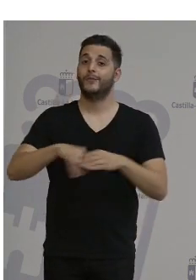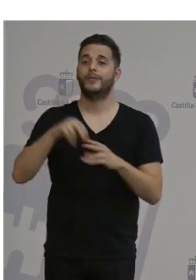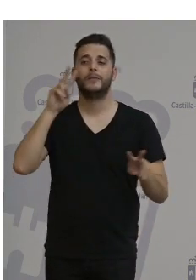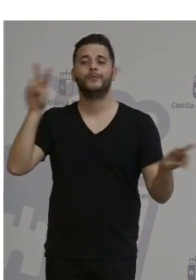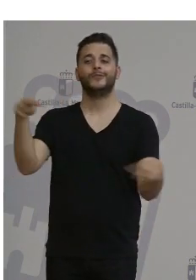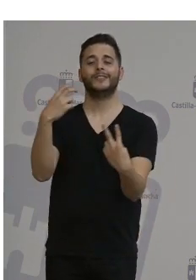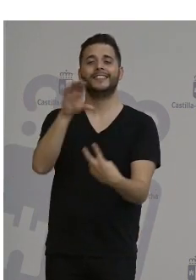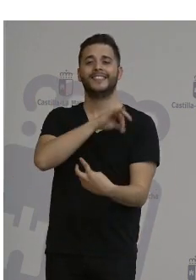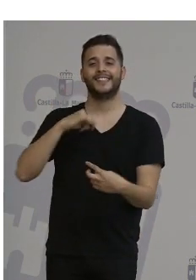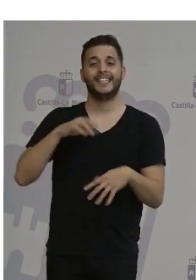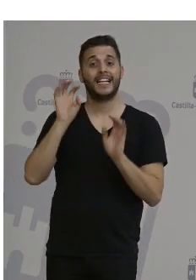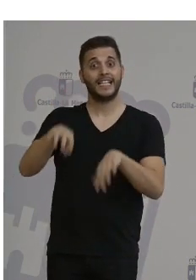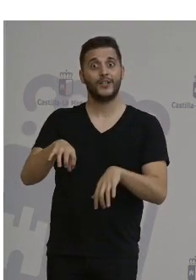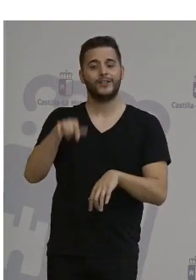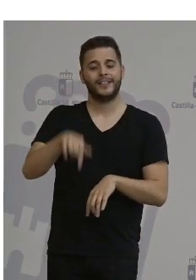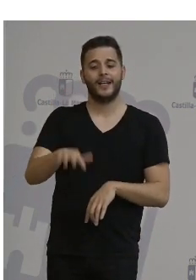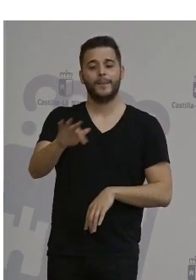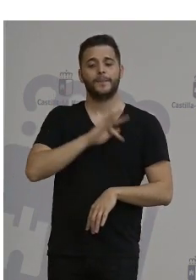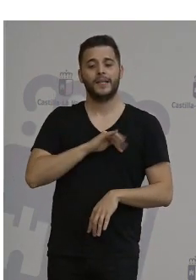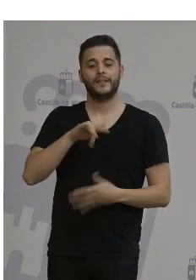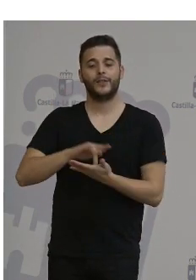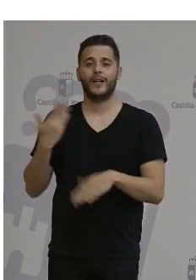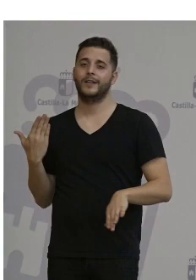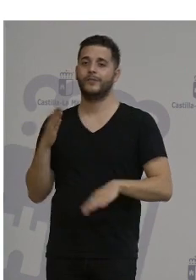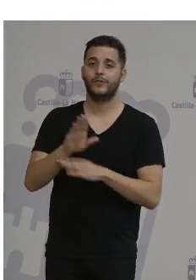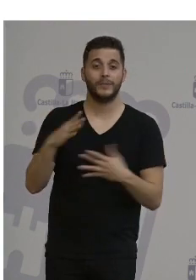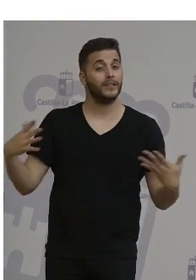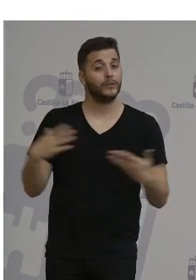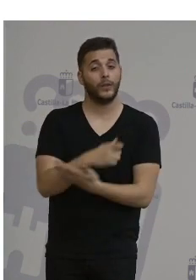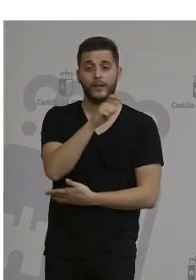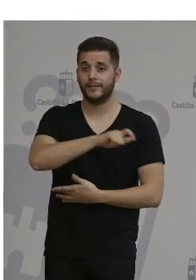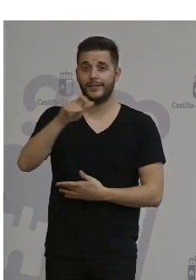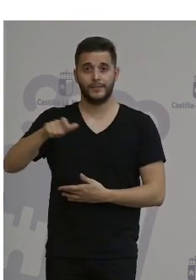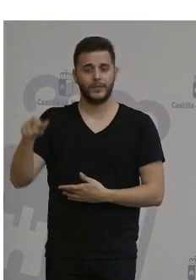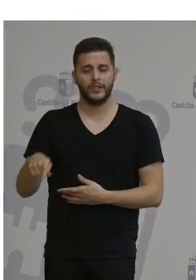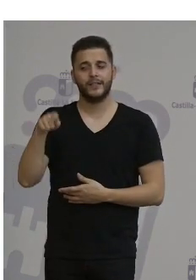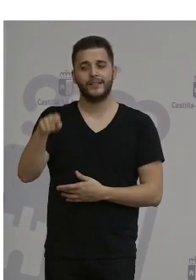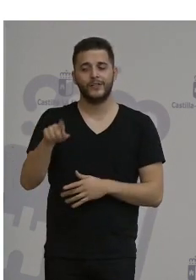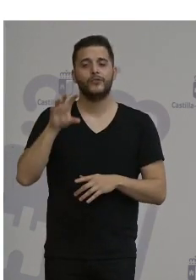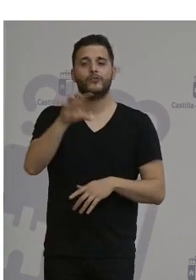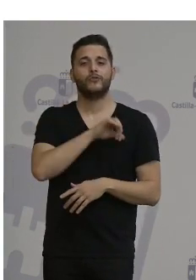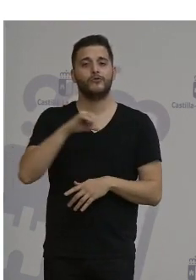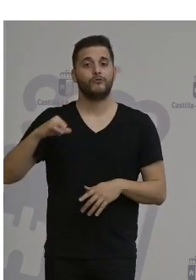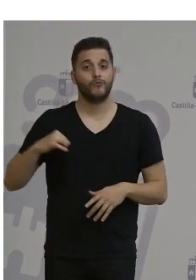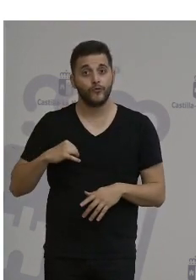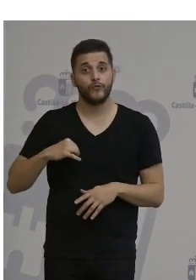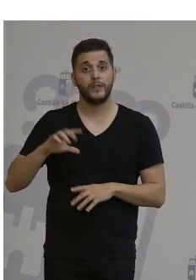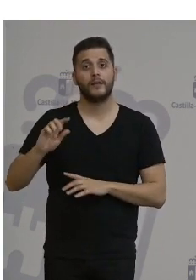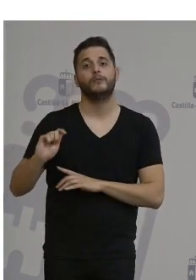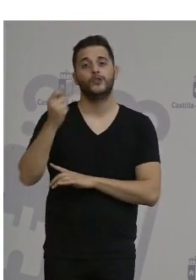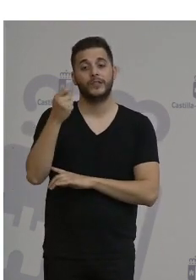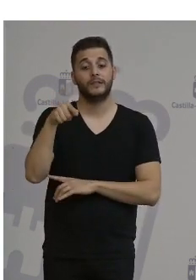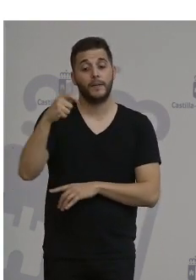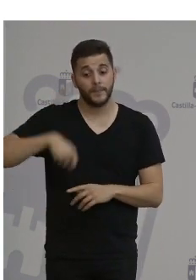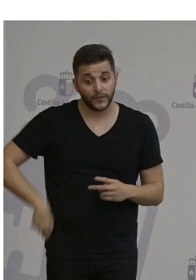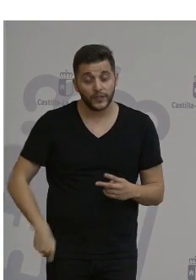haya otorgado un premio que recojo hoy en nombre de todos los que han hecho posible que la Junta esté aquí, profesionales de